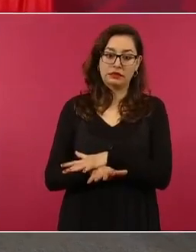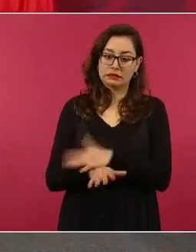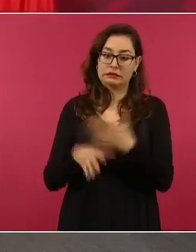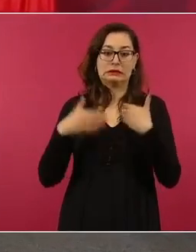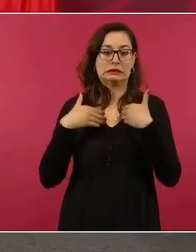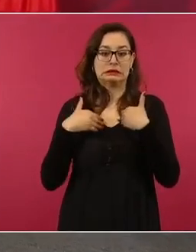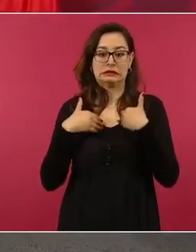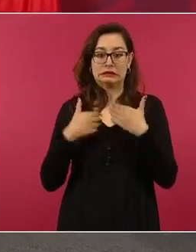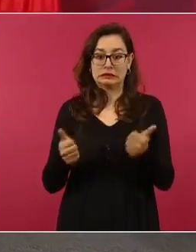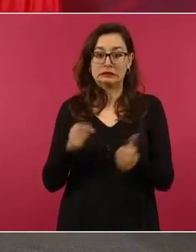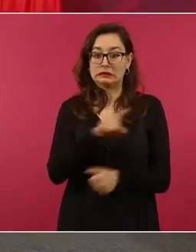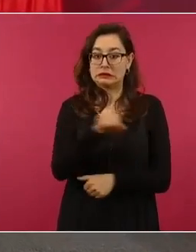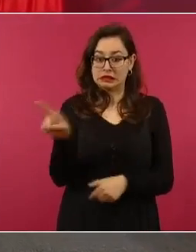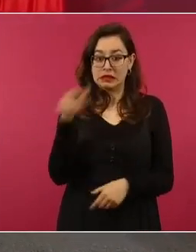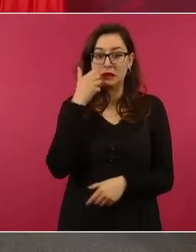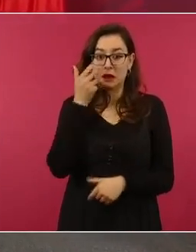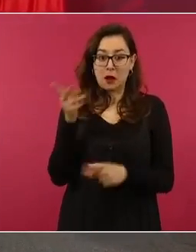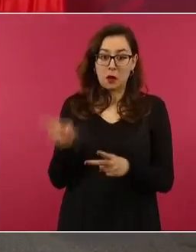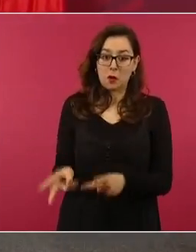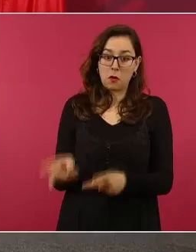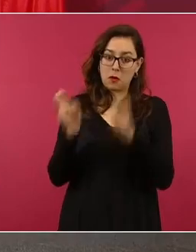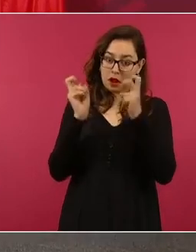a robar a otra parte